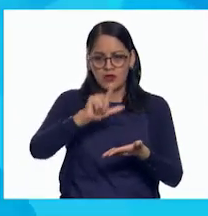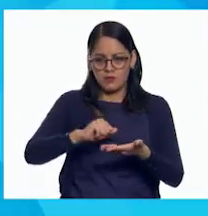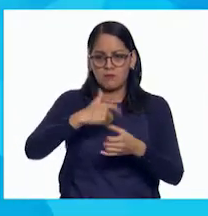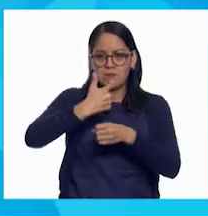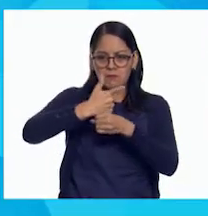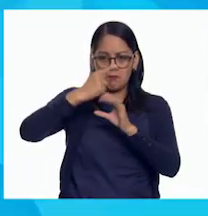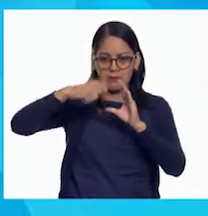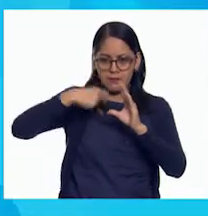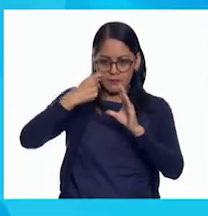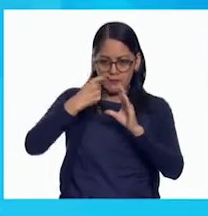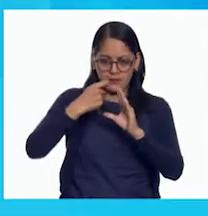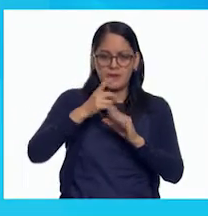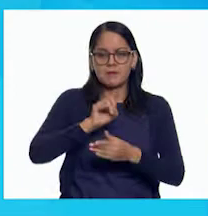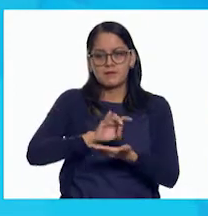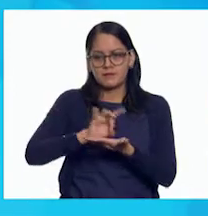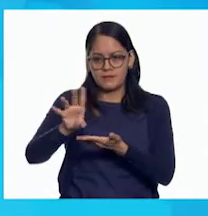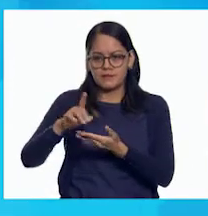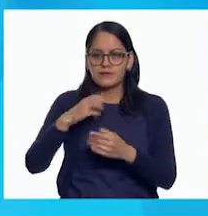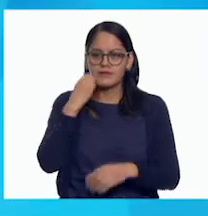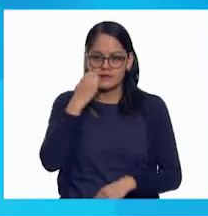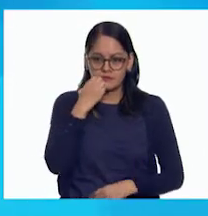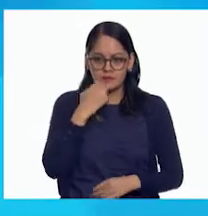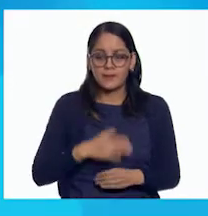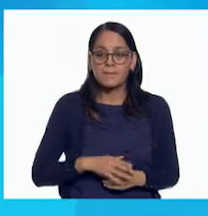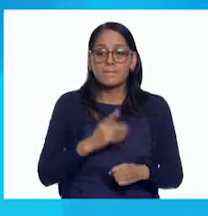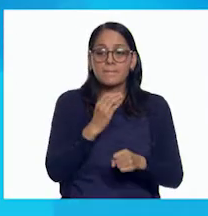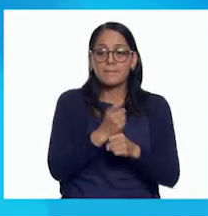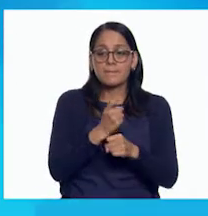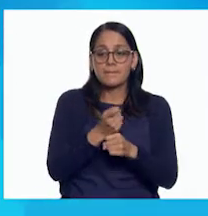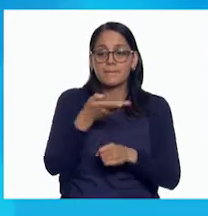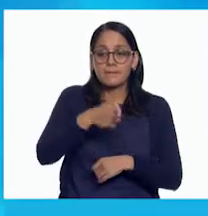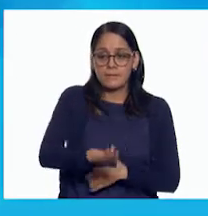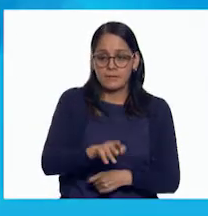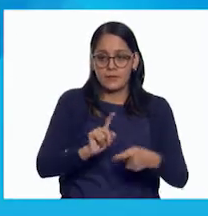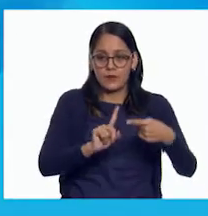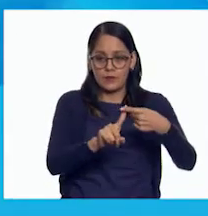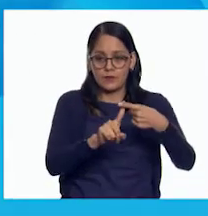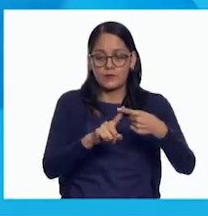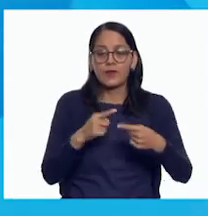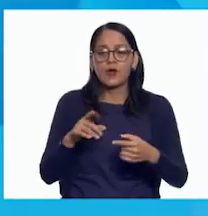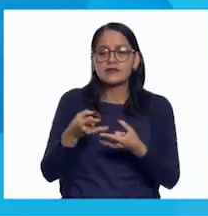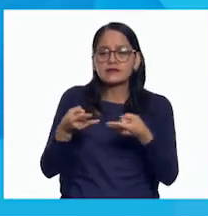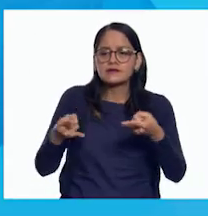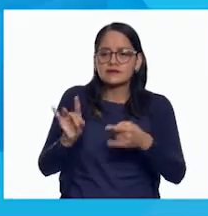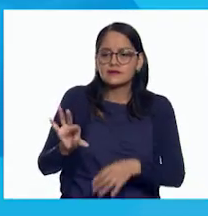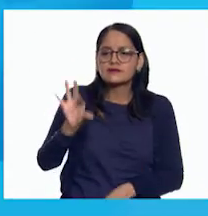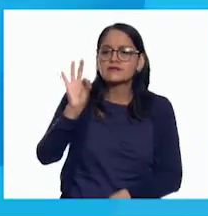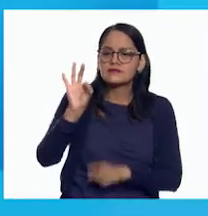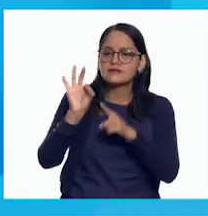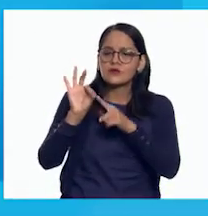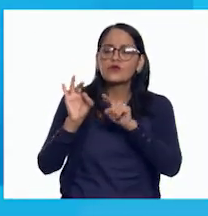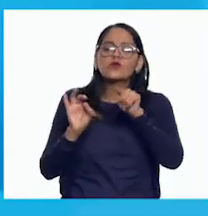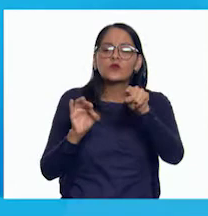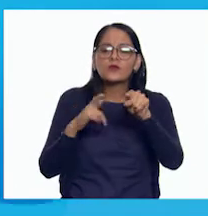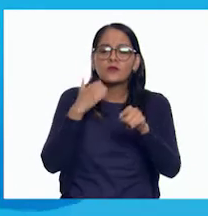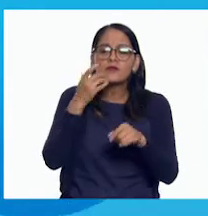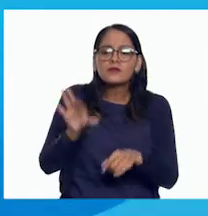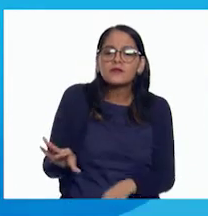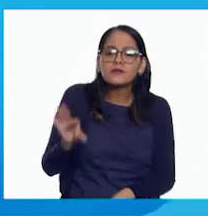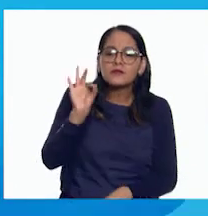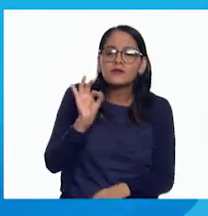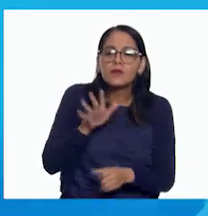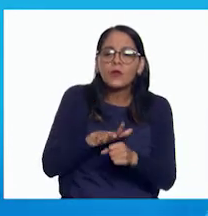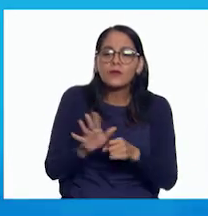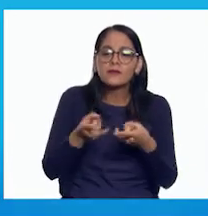escolar. Y viene aquí la etapa 1. Seleccionamos el cuento. ¿Qué cuento queremos contar? Elijan